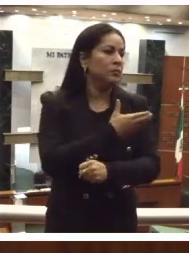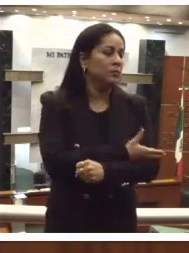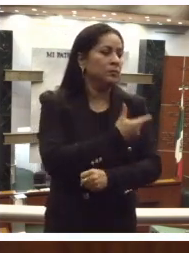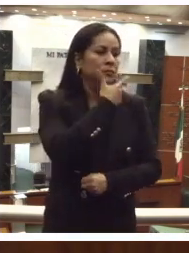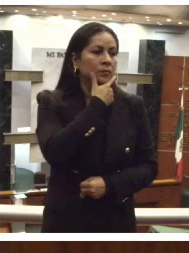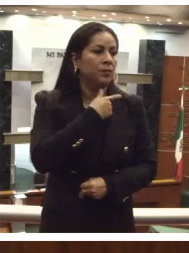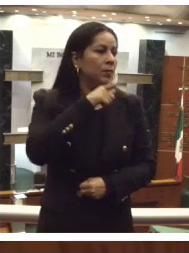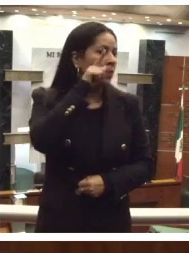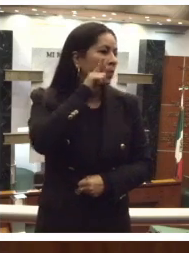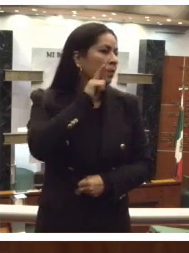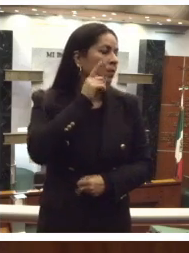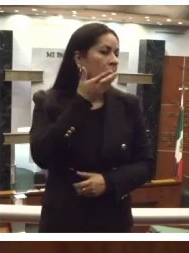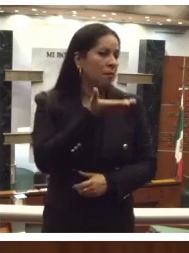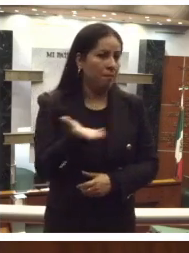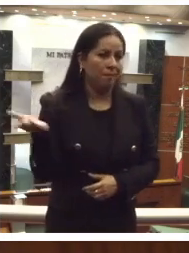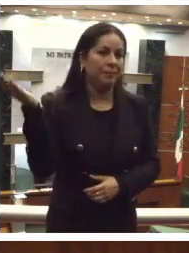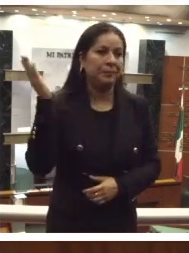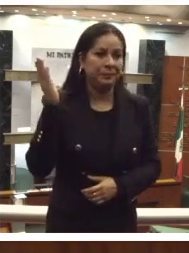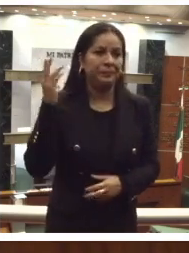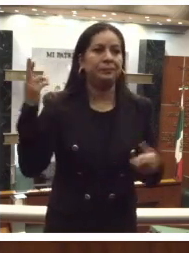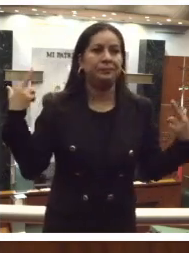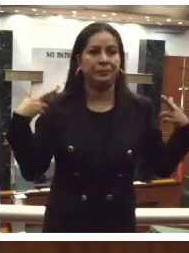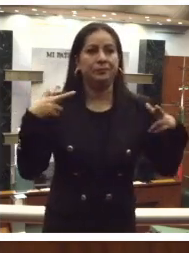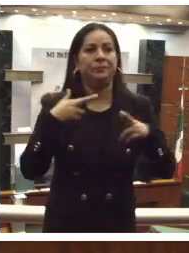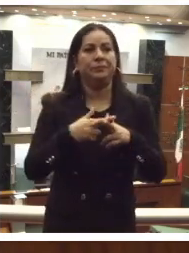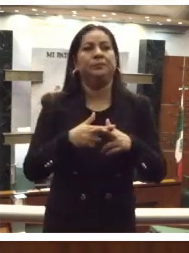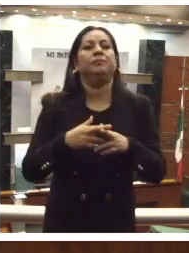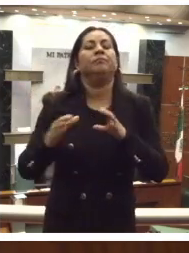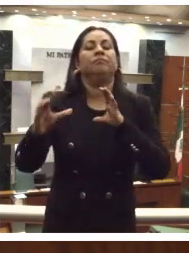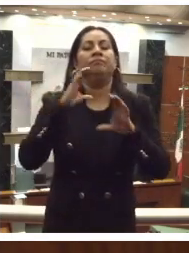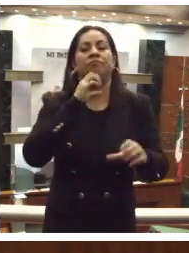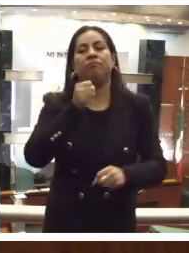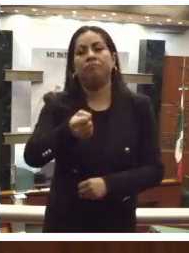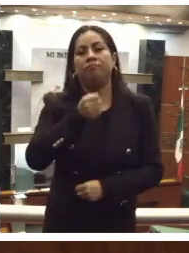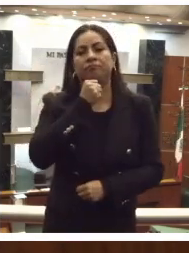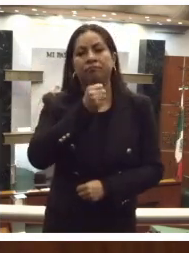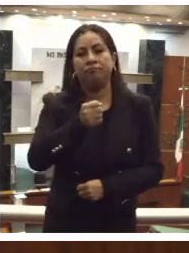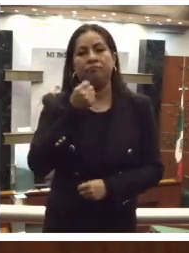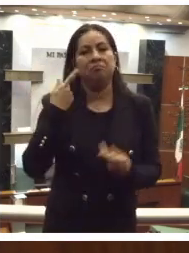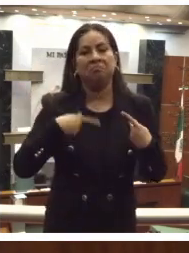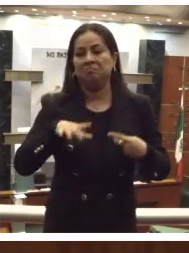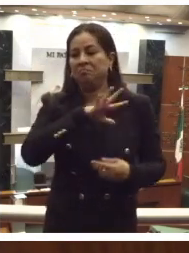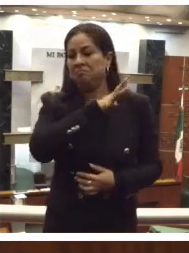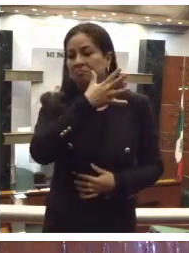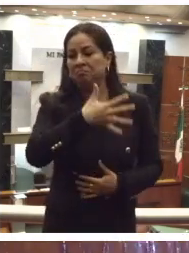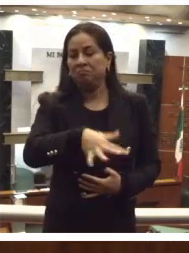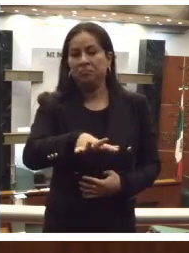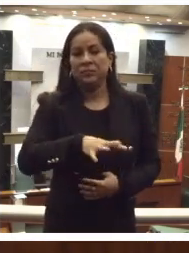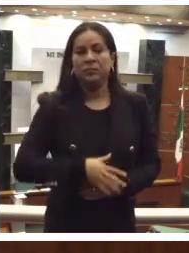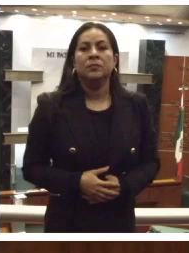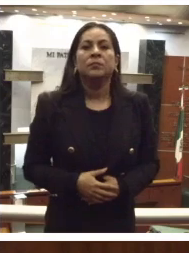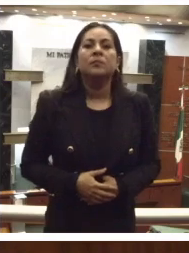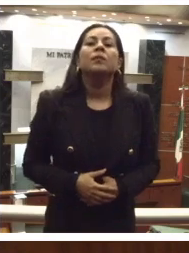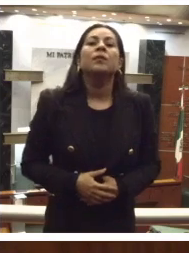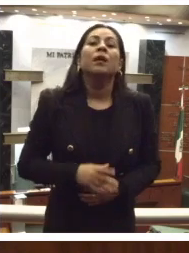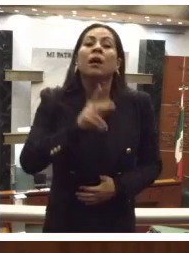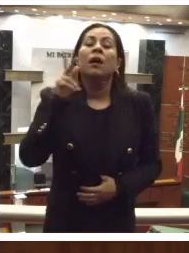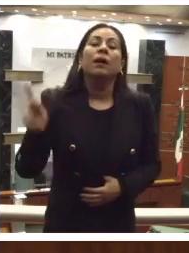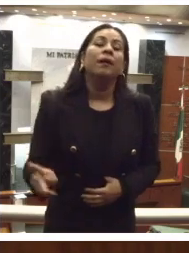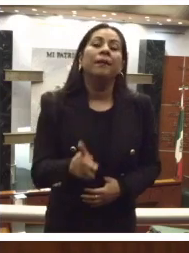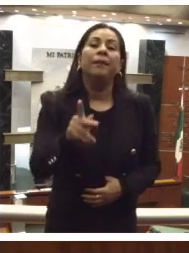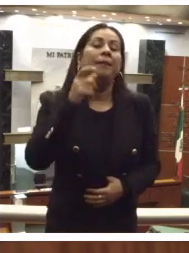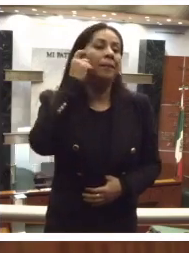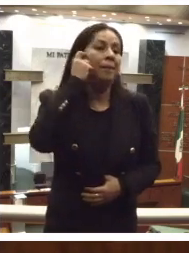y compañeros legisladores, representantes de los medios de comunicación, público en general, al pueblo